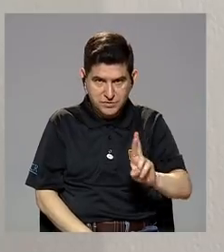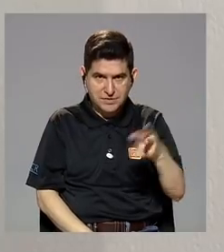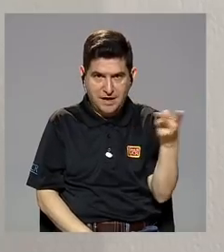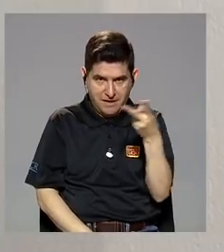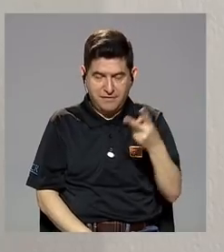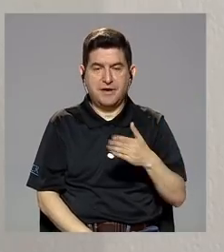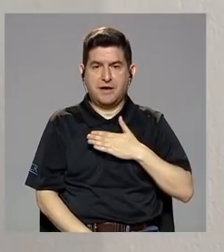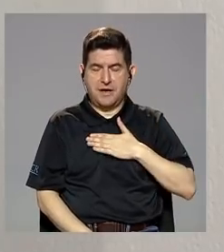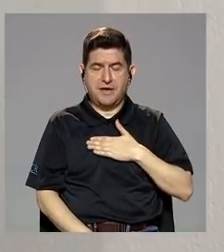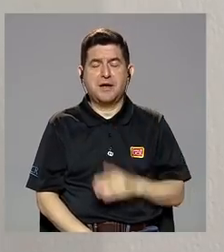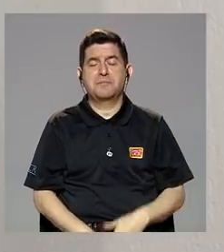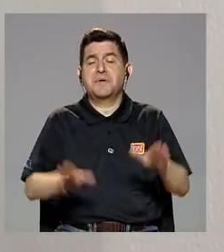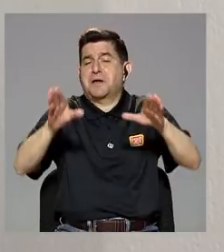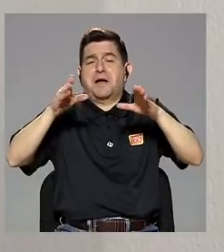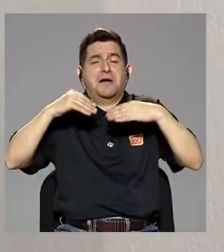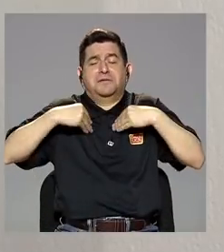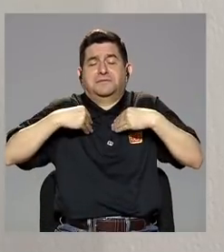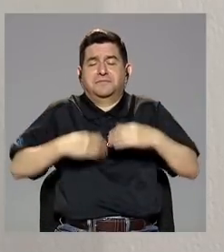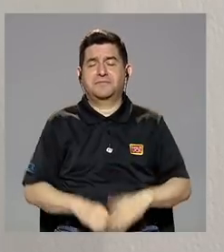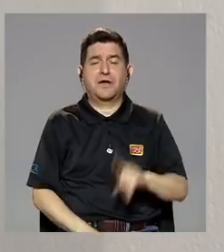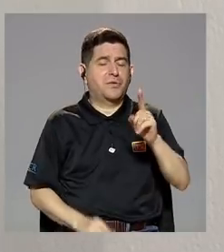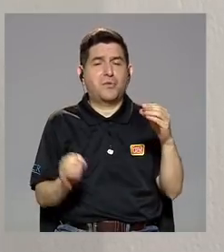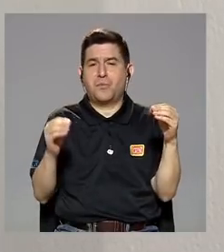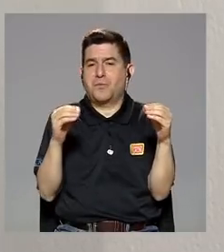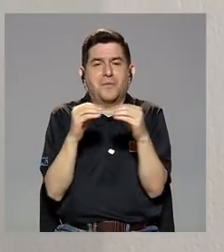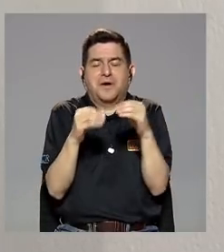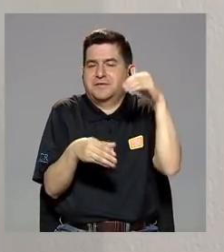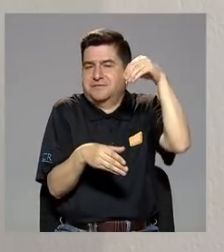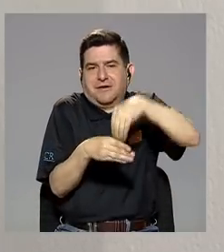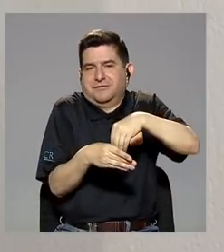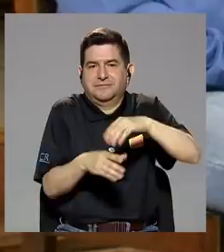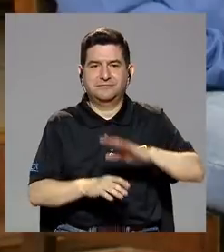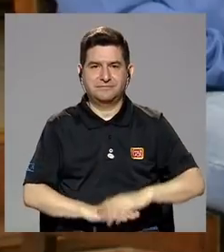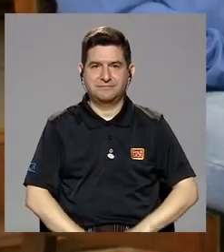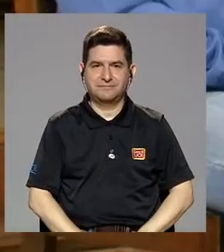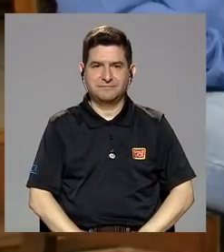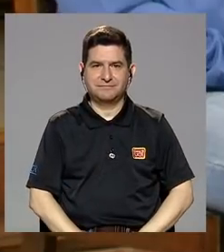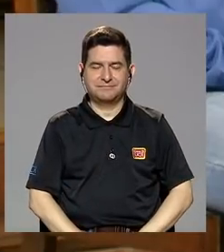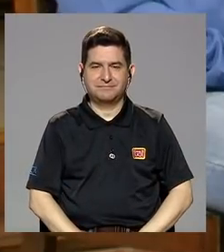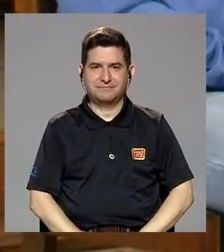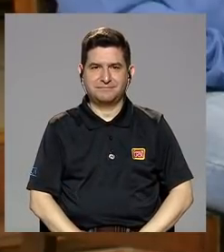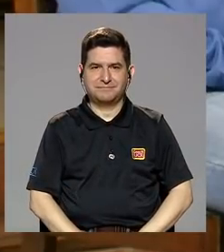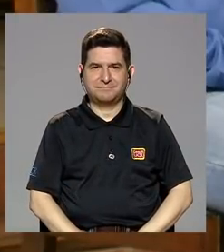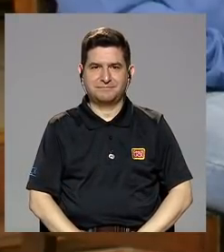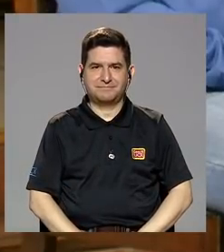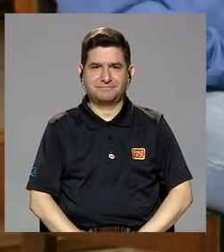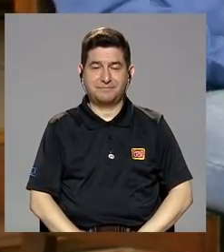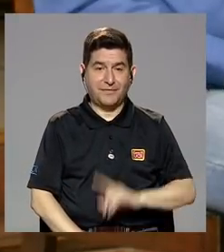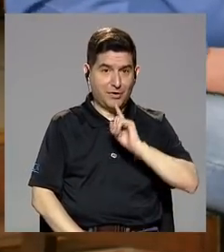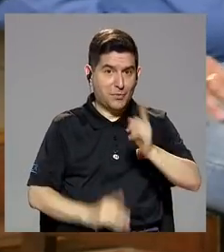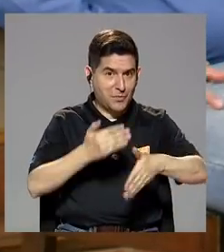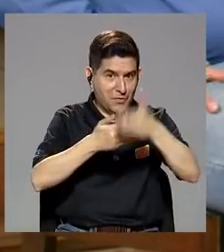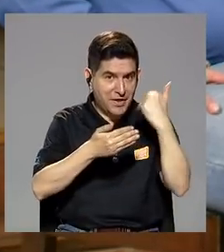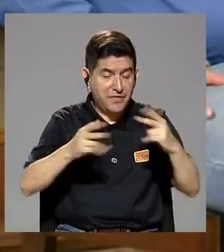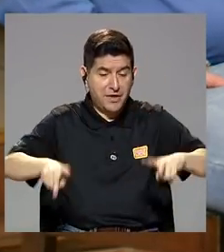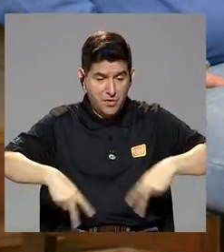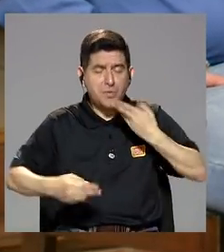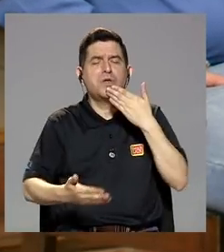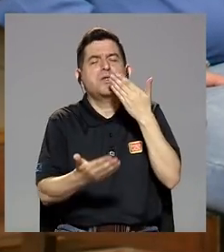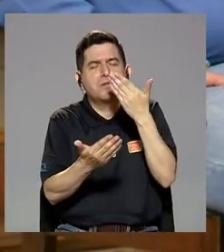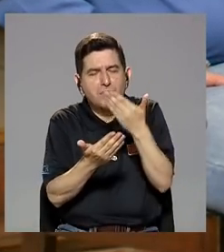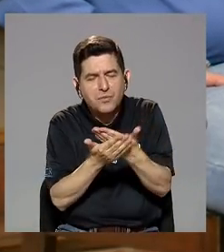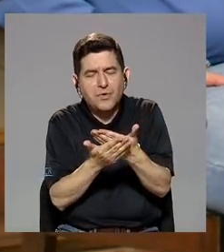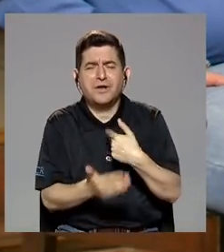me hicieron sueño no sea como uno más entonces éste como te digo la vida ha sido